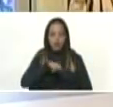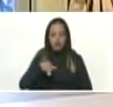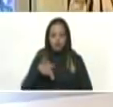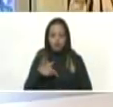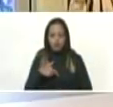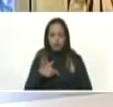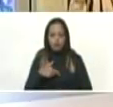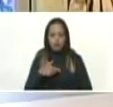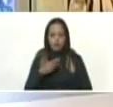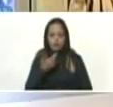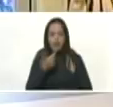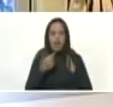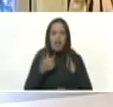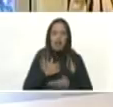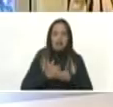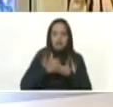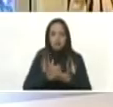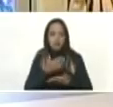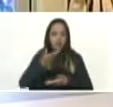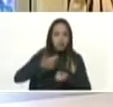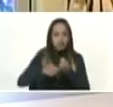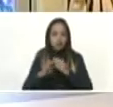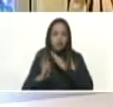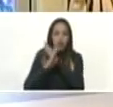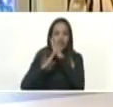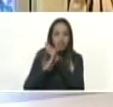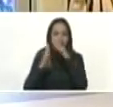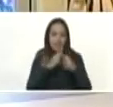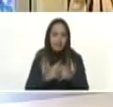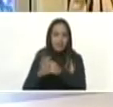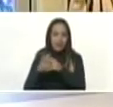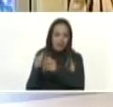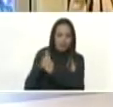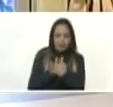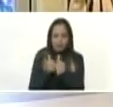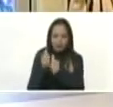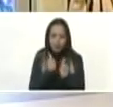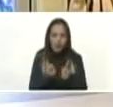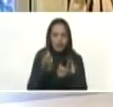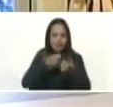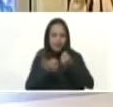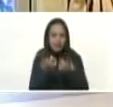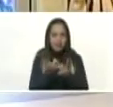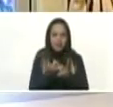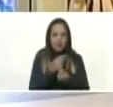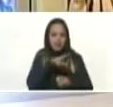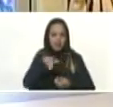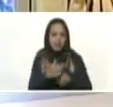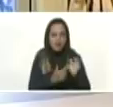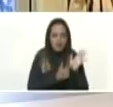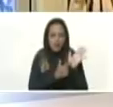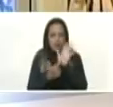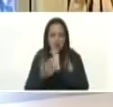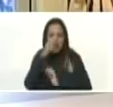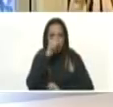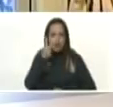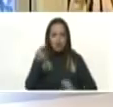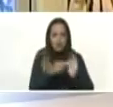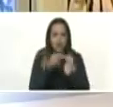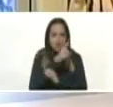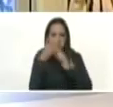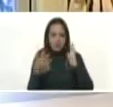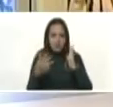las agresiones imperialistas, el bloqueo imperialista, la persecución financiera. Pero hemos demostrado en el 2019